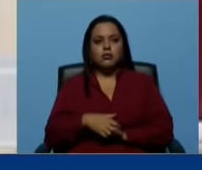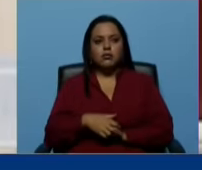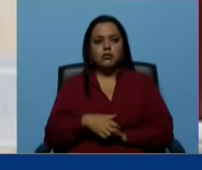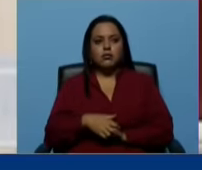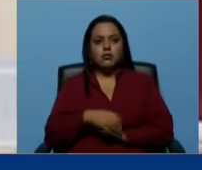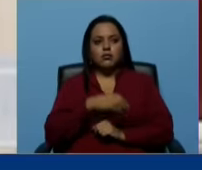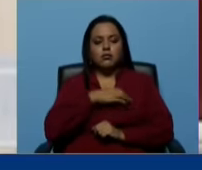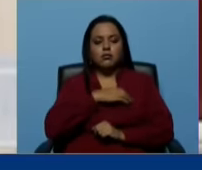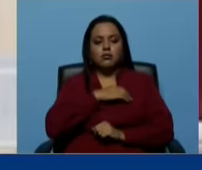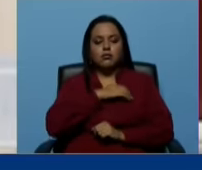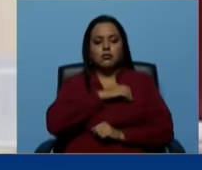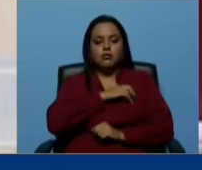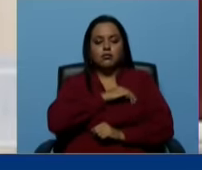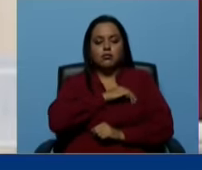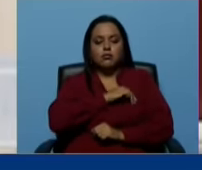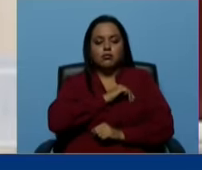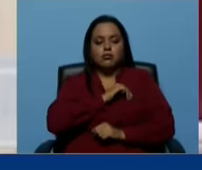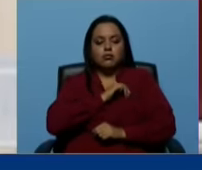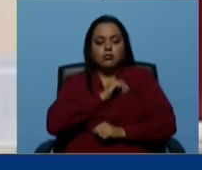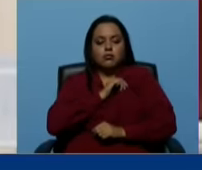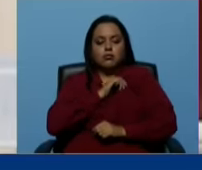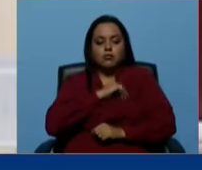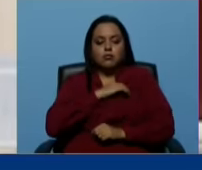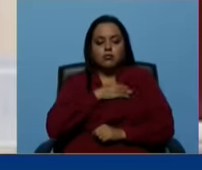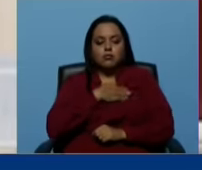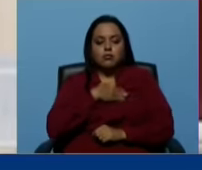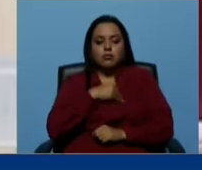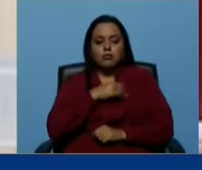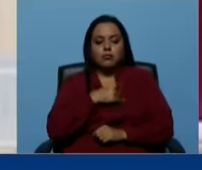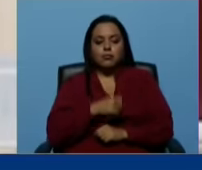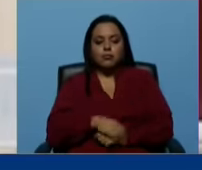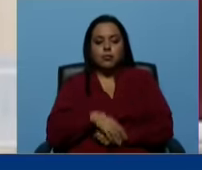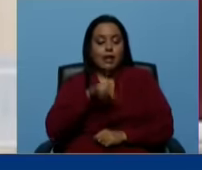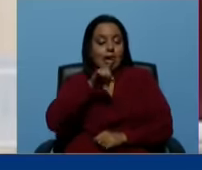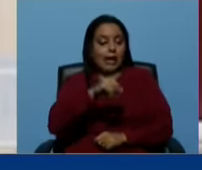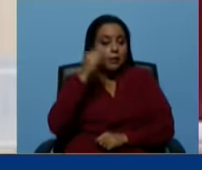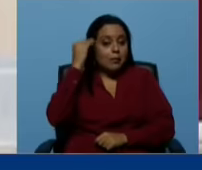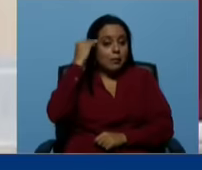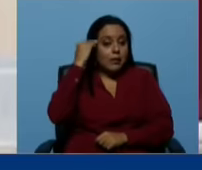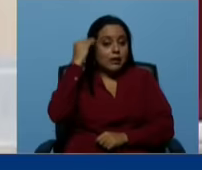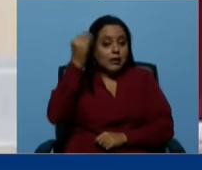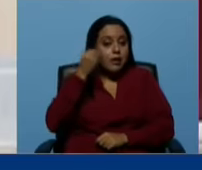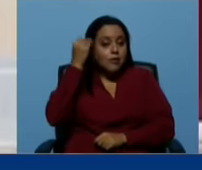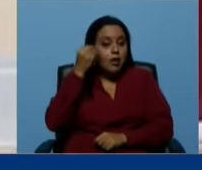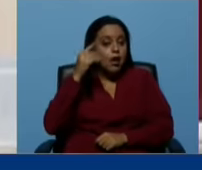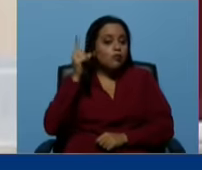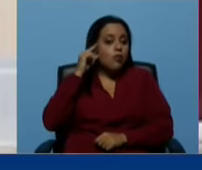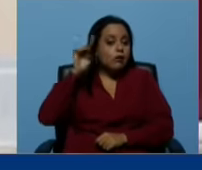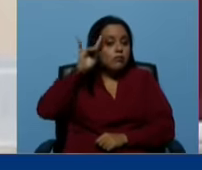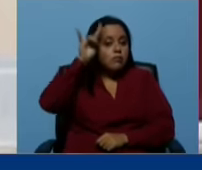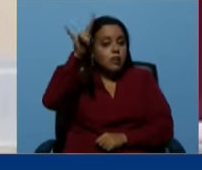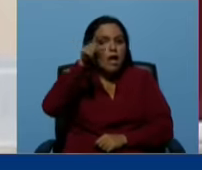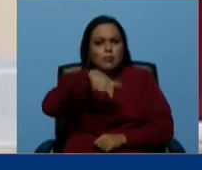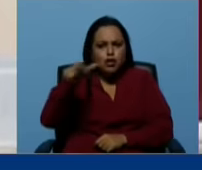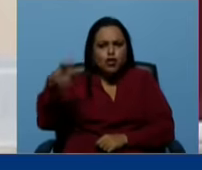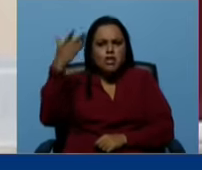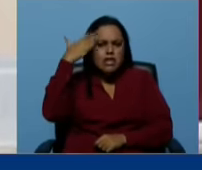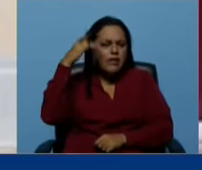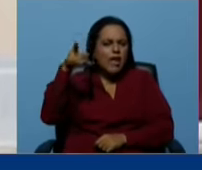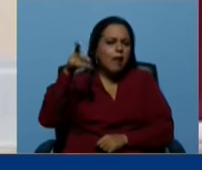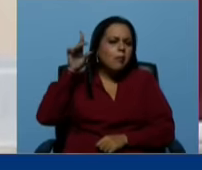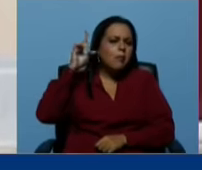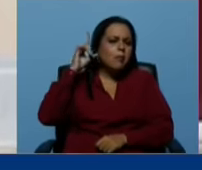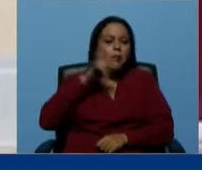Esa es la mentalidad de esa diabla demoníaca. Que la gente piensa que ella es muy mala, muy perversa, muy demoníaca, muy